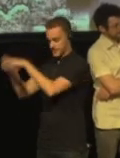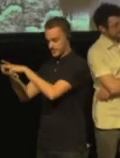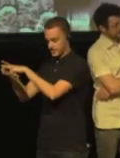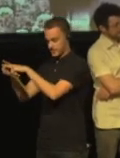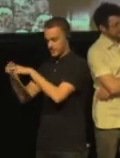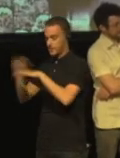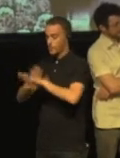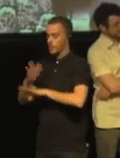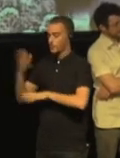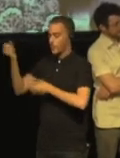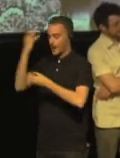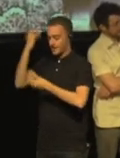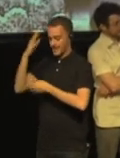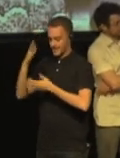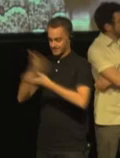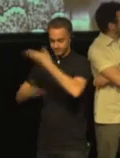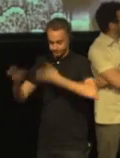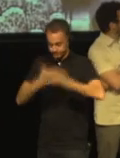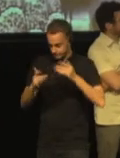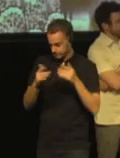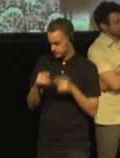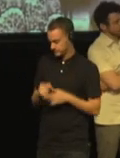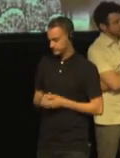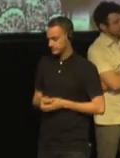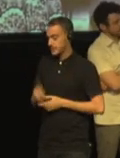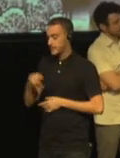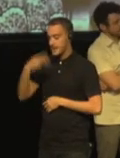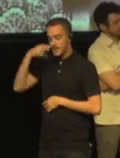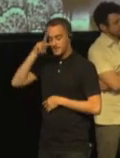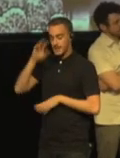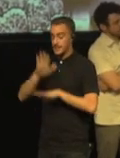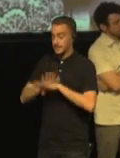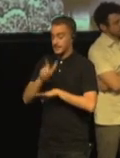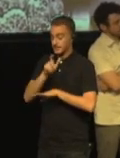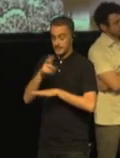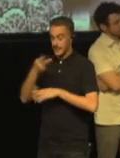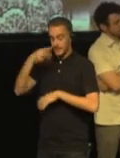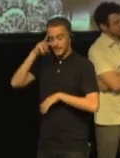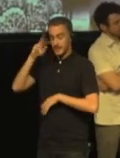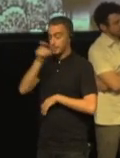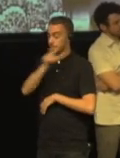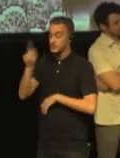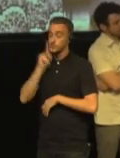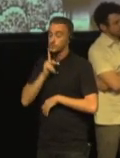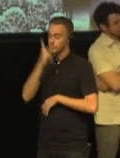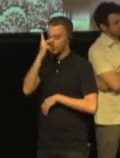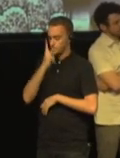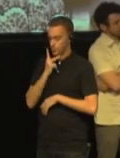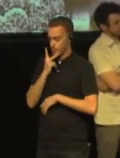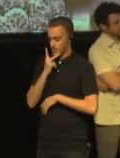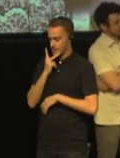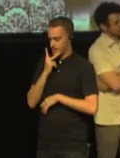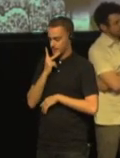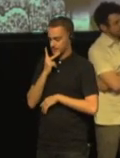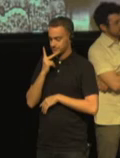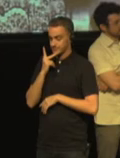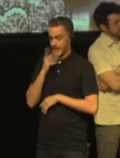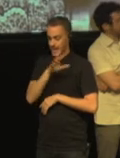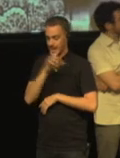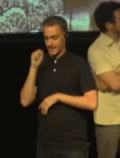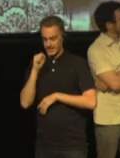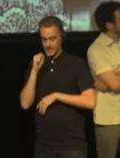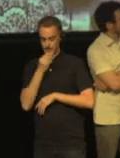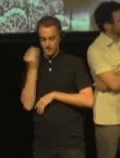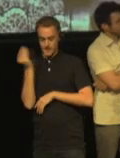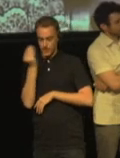Y tenemos que asegurarnos de que las necesidades y experiencias de las personas sordociegas en toda Europa sean mejor entendidas, lo cual podría conducir